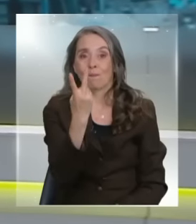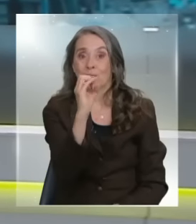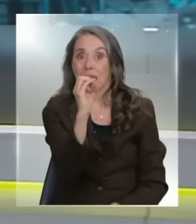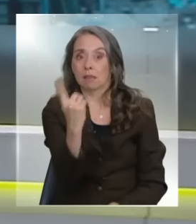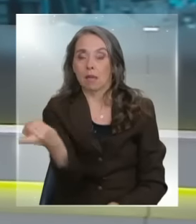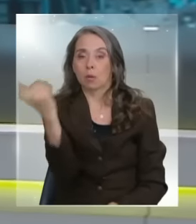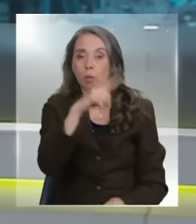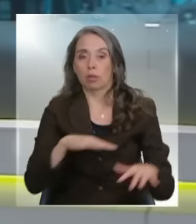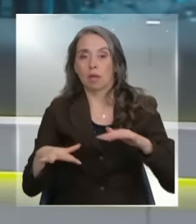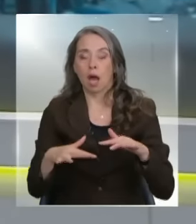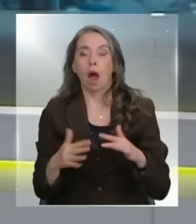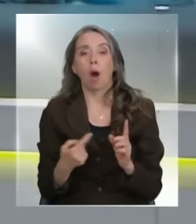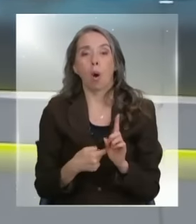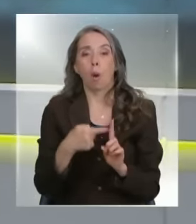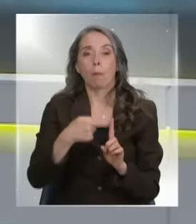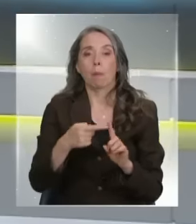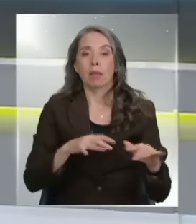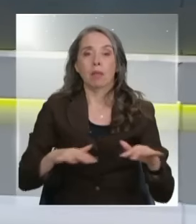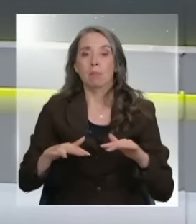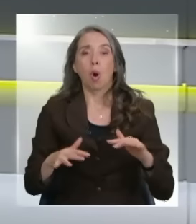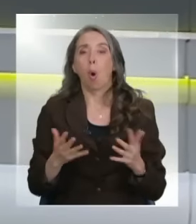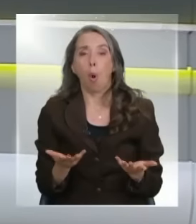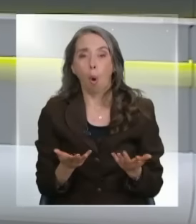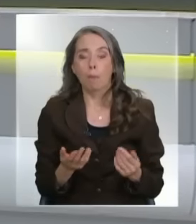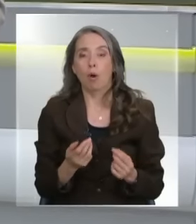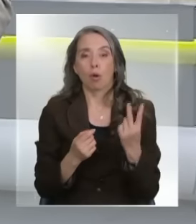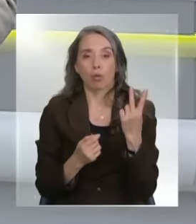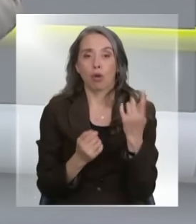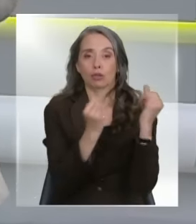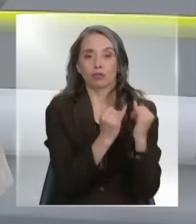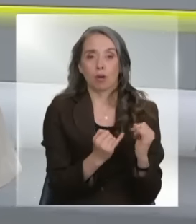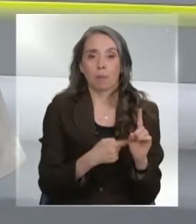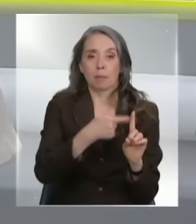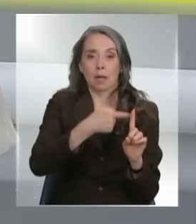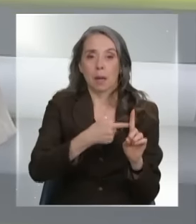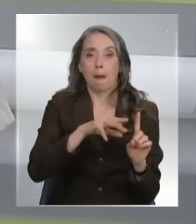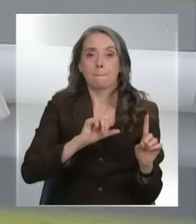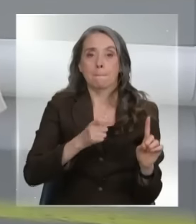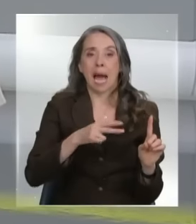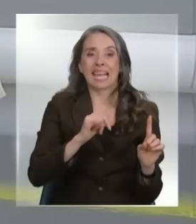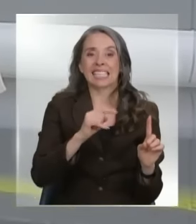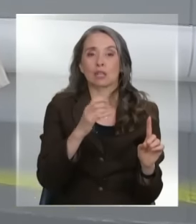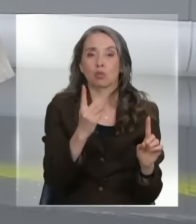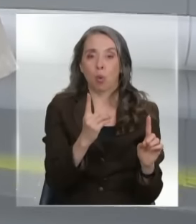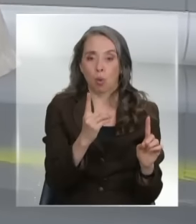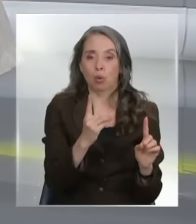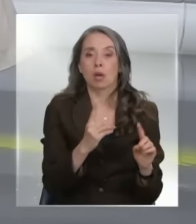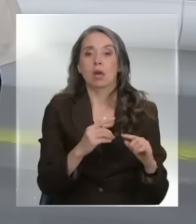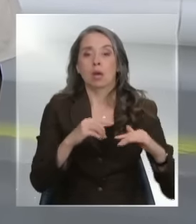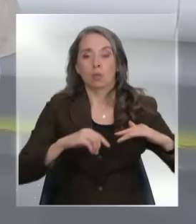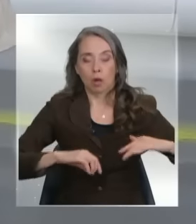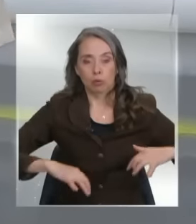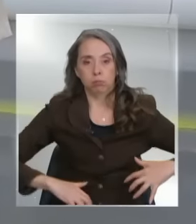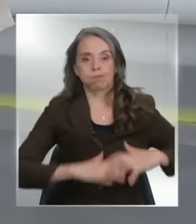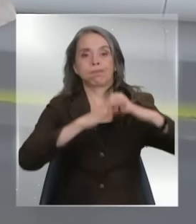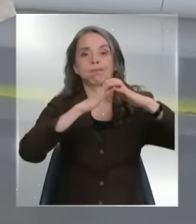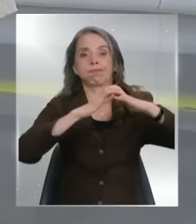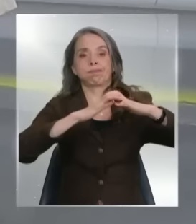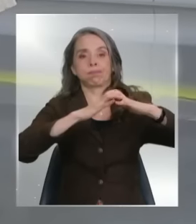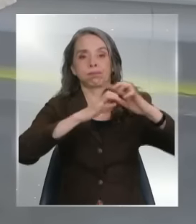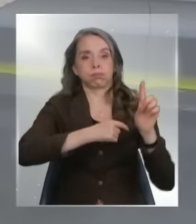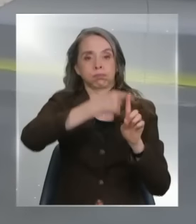día. ¿Cómo se miden los sismos? Básicamente hay dos formas. La escala de magnitud, que cuantifica la energía liberada por medio